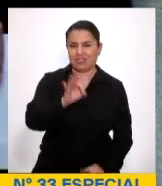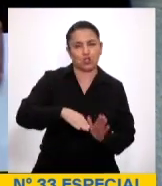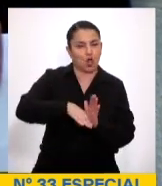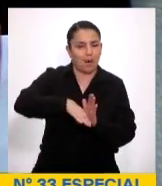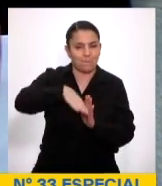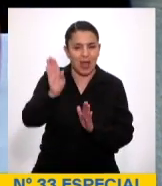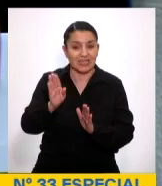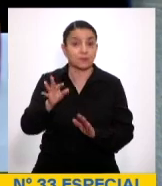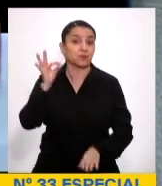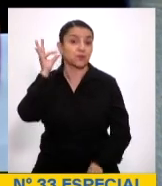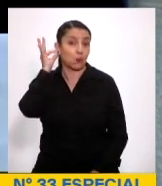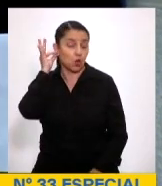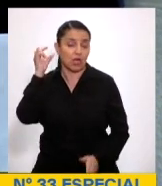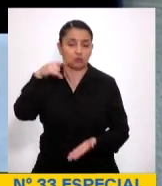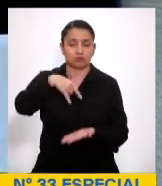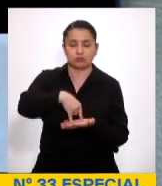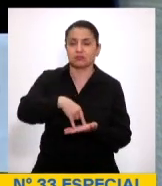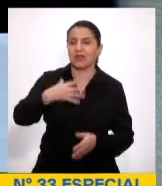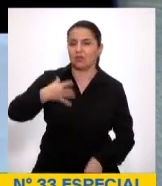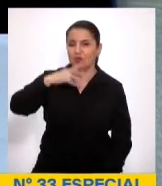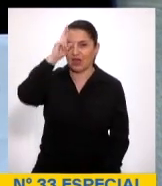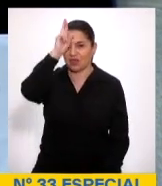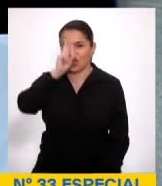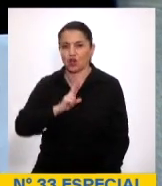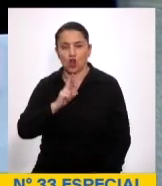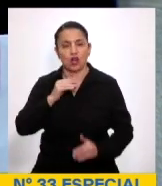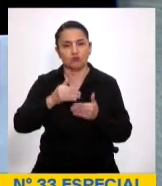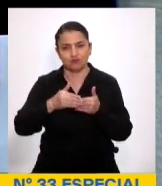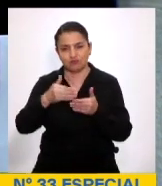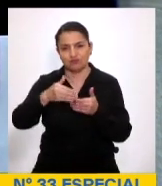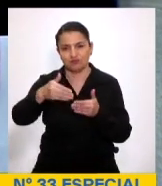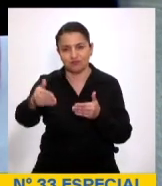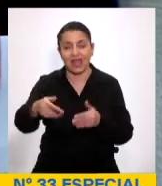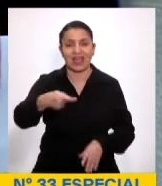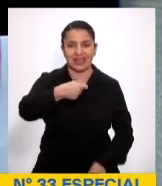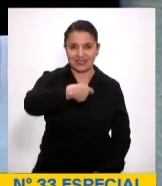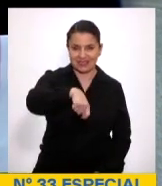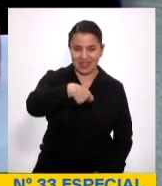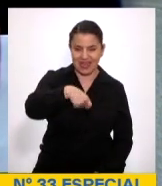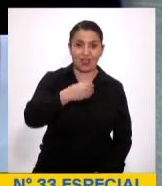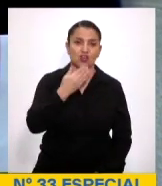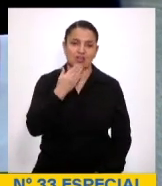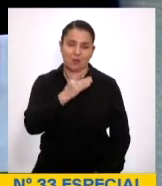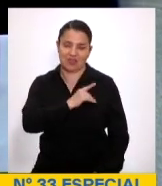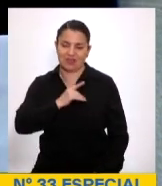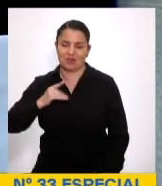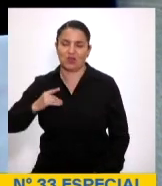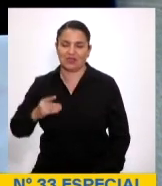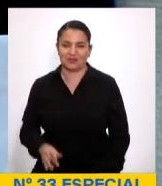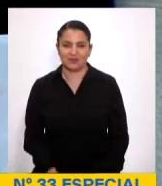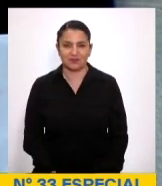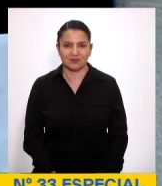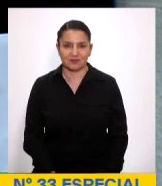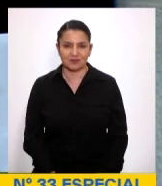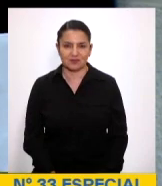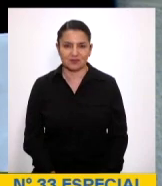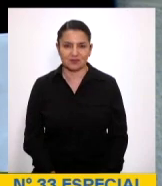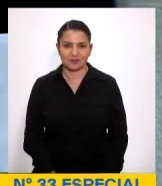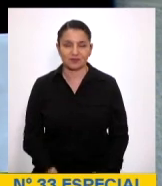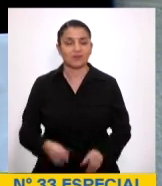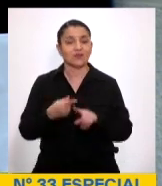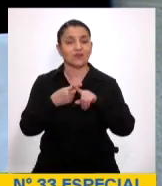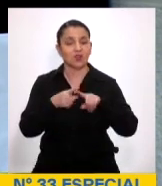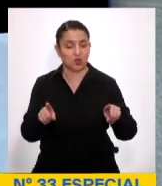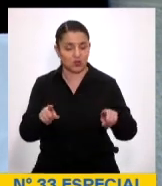parlamentarias tuvieron un importante rol en la consecución tanto en el senado con la cámara de diputados y diputadas otro